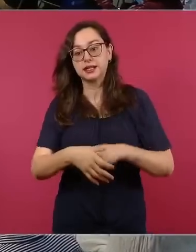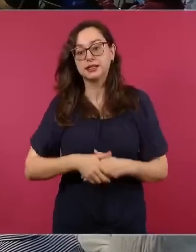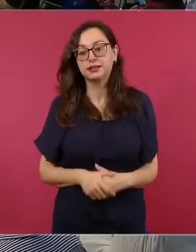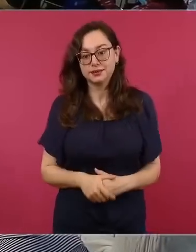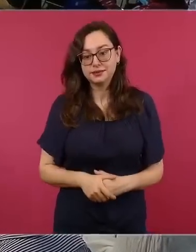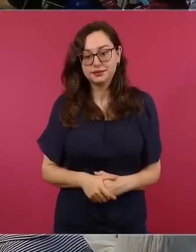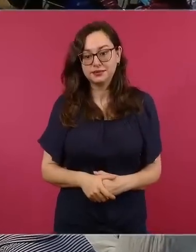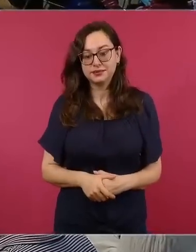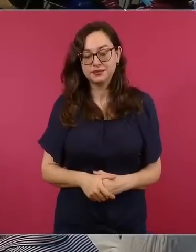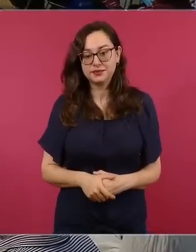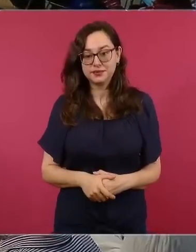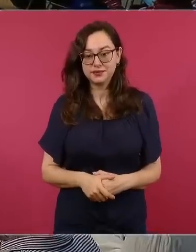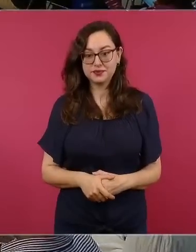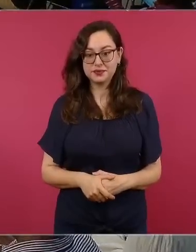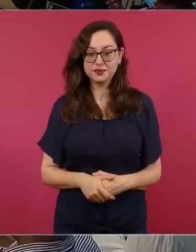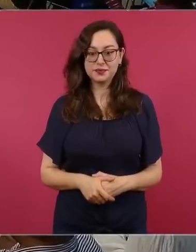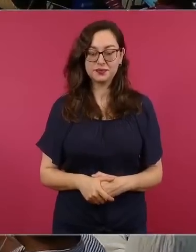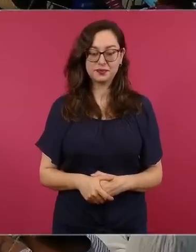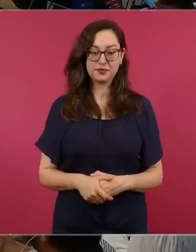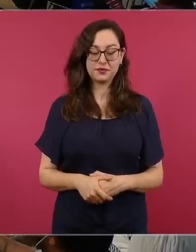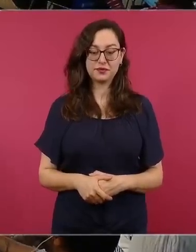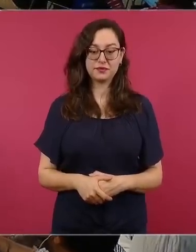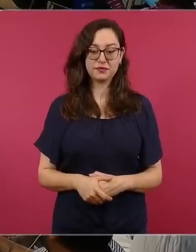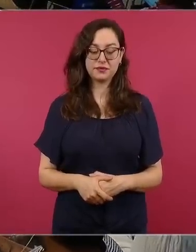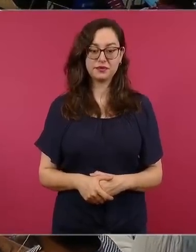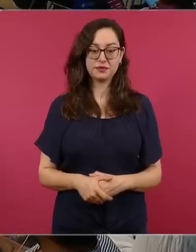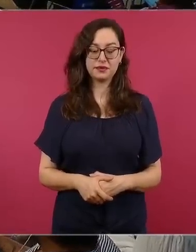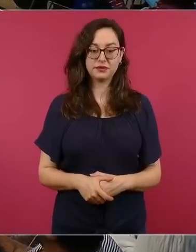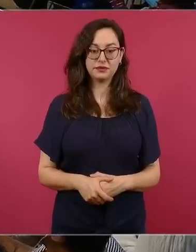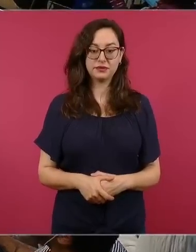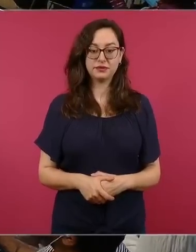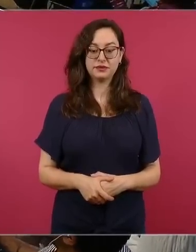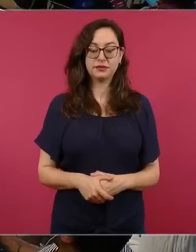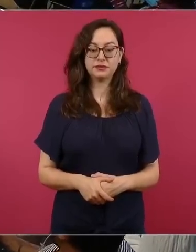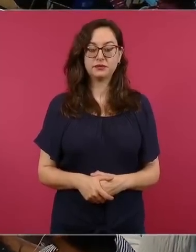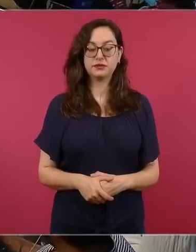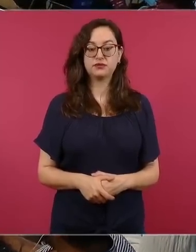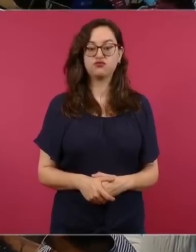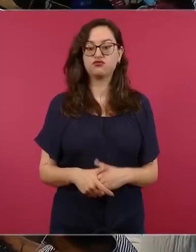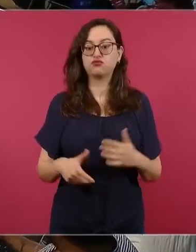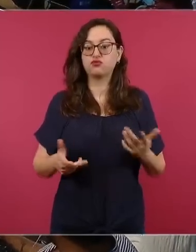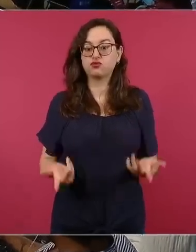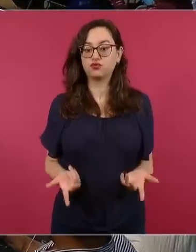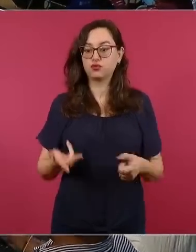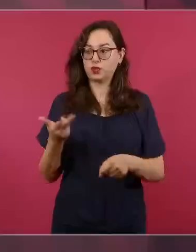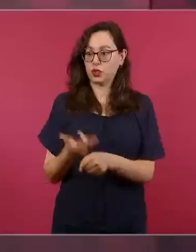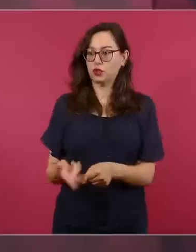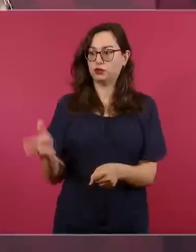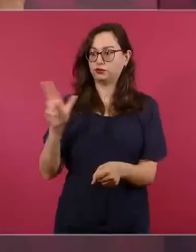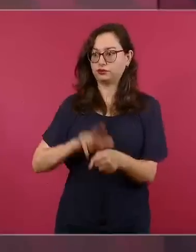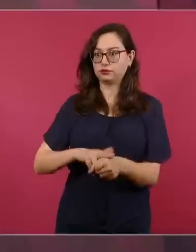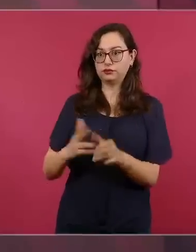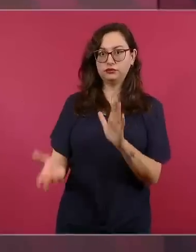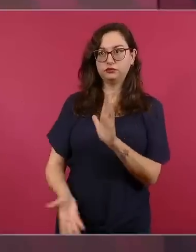Un hospital, pues eso lo saben los especialistas, no es nada más la